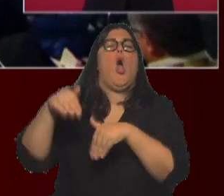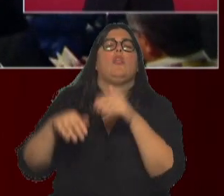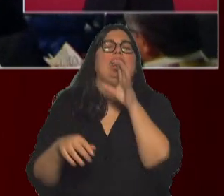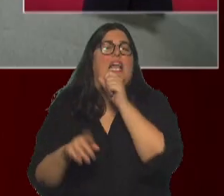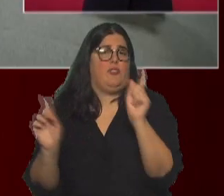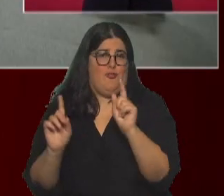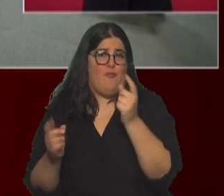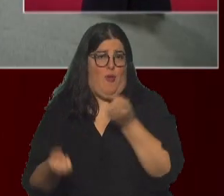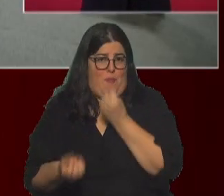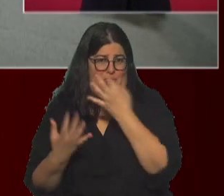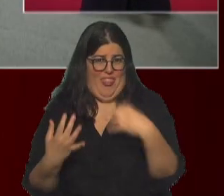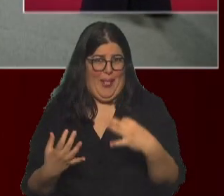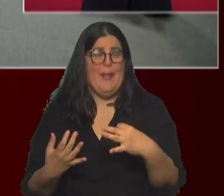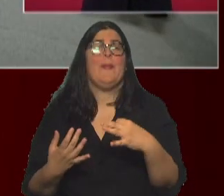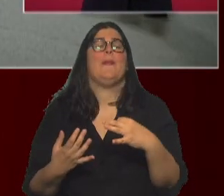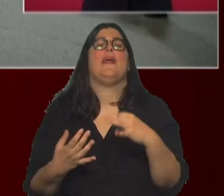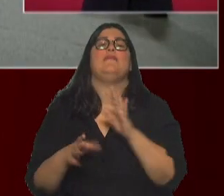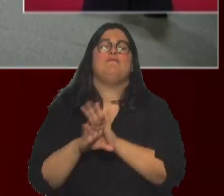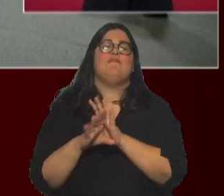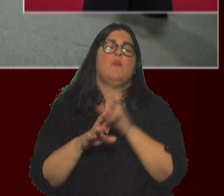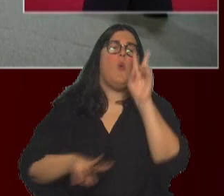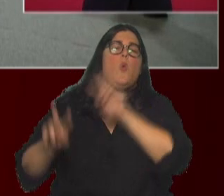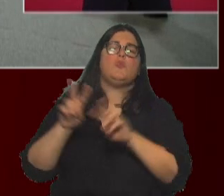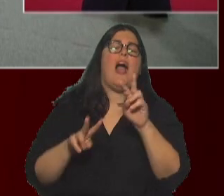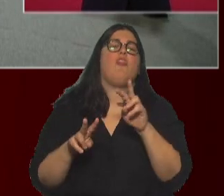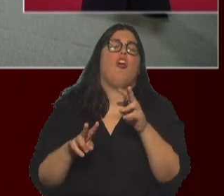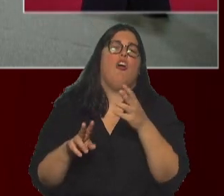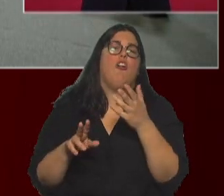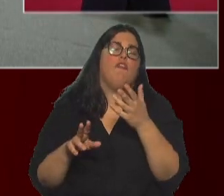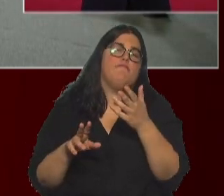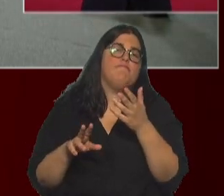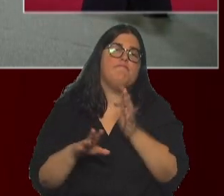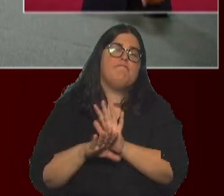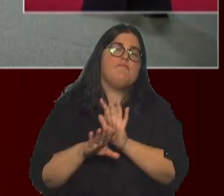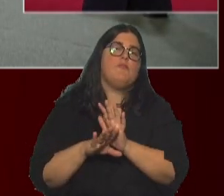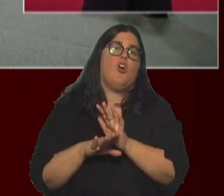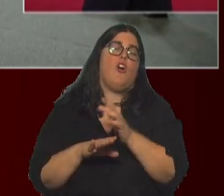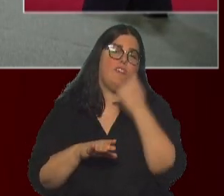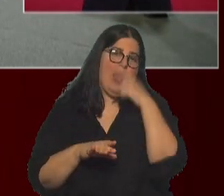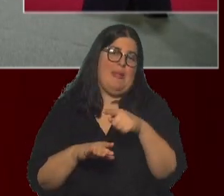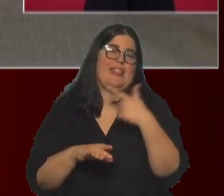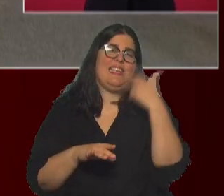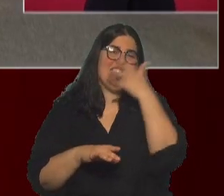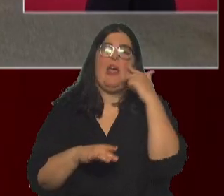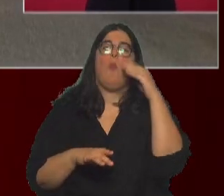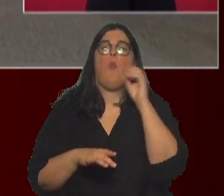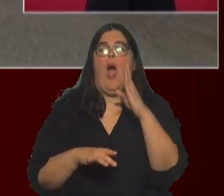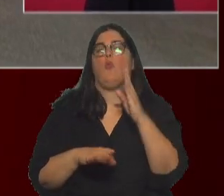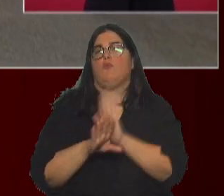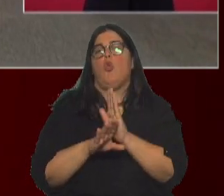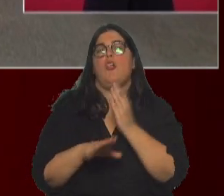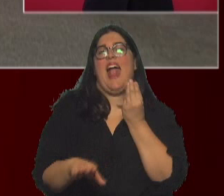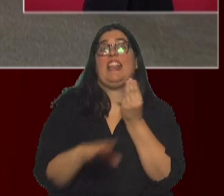Morena la que votaron, sino que es una tendencia que termina, bueno, dando a Sheinbaum como la candidata